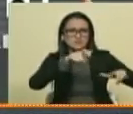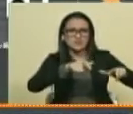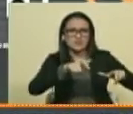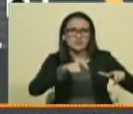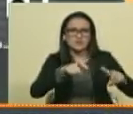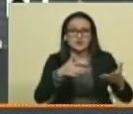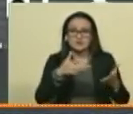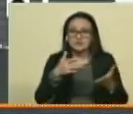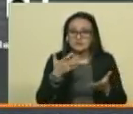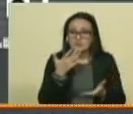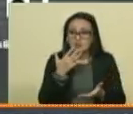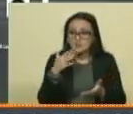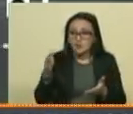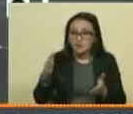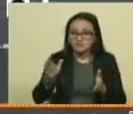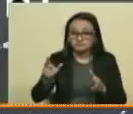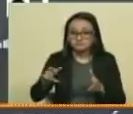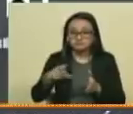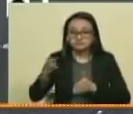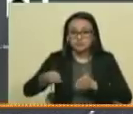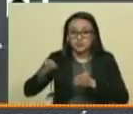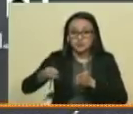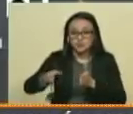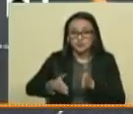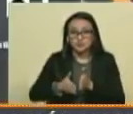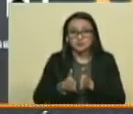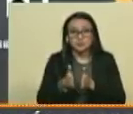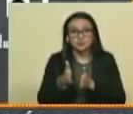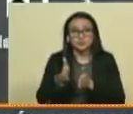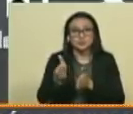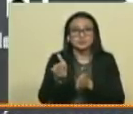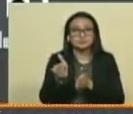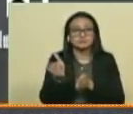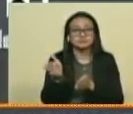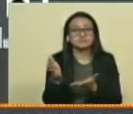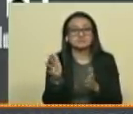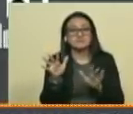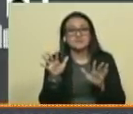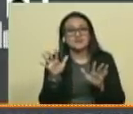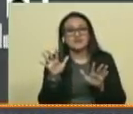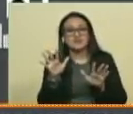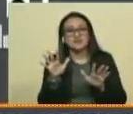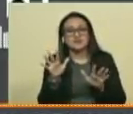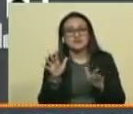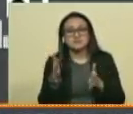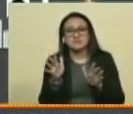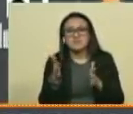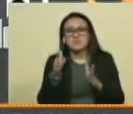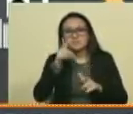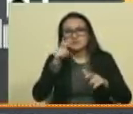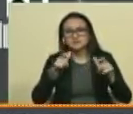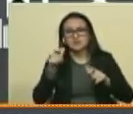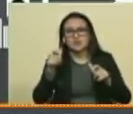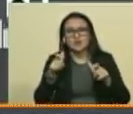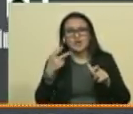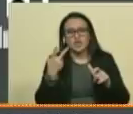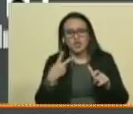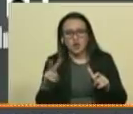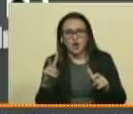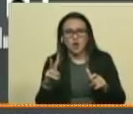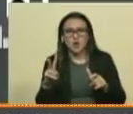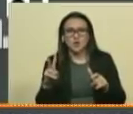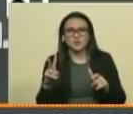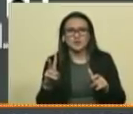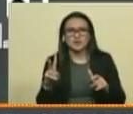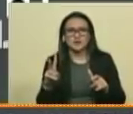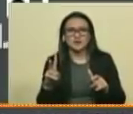cualquier tren de esos que lleva un promedio diariamente en sus 10 sistemas de trenes dobles, que son denominados de esa